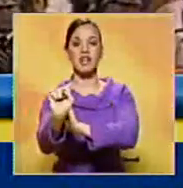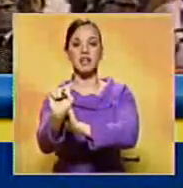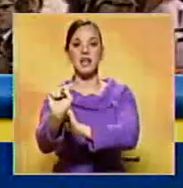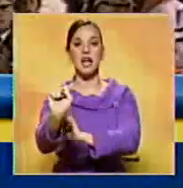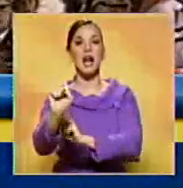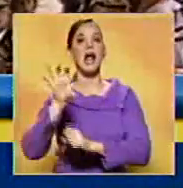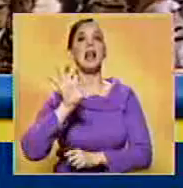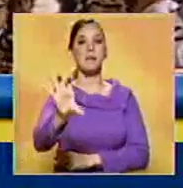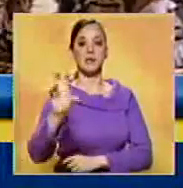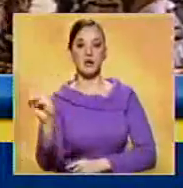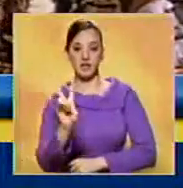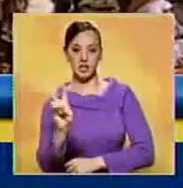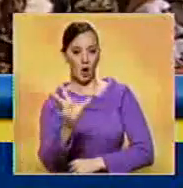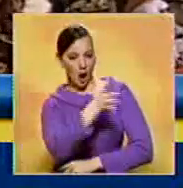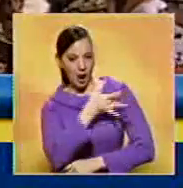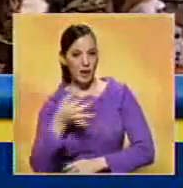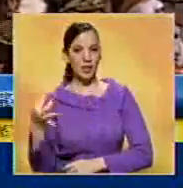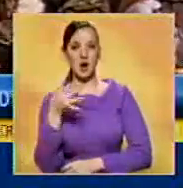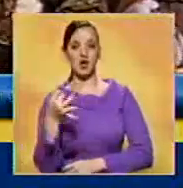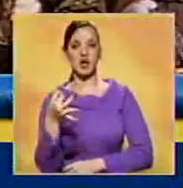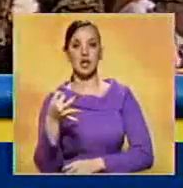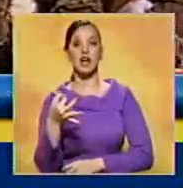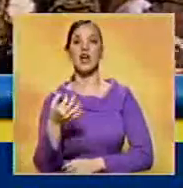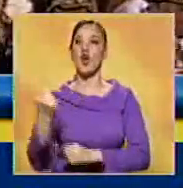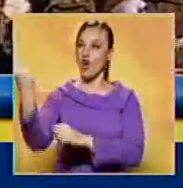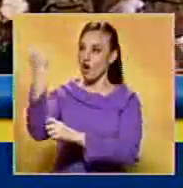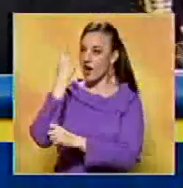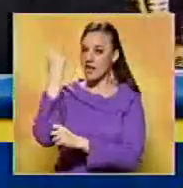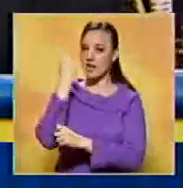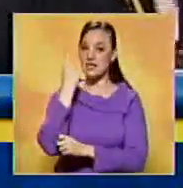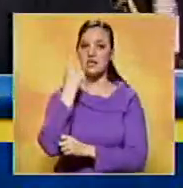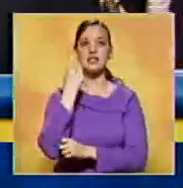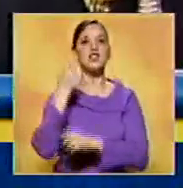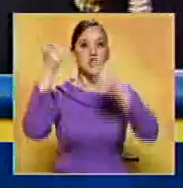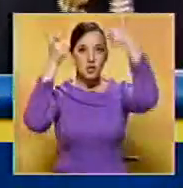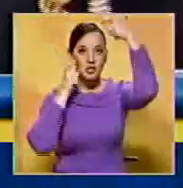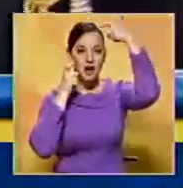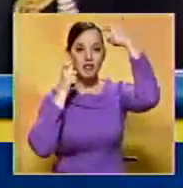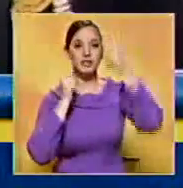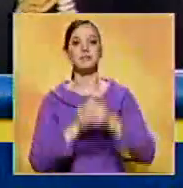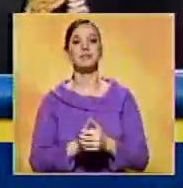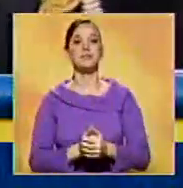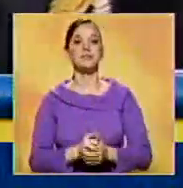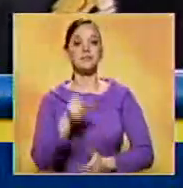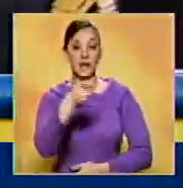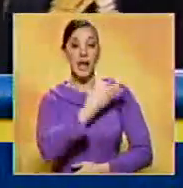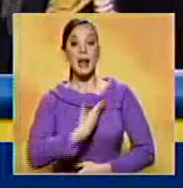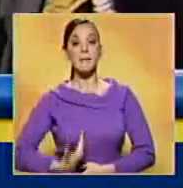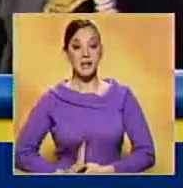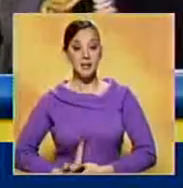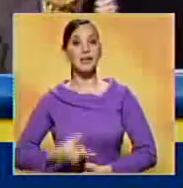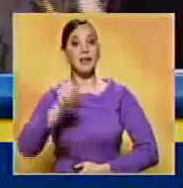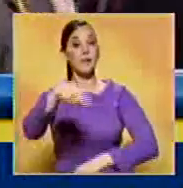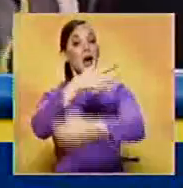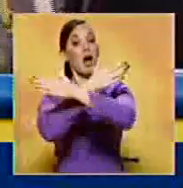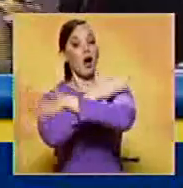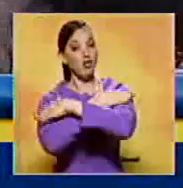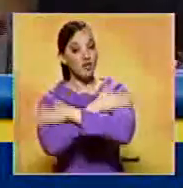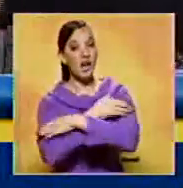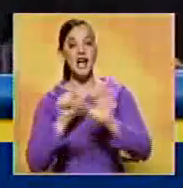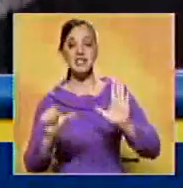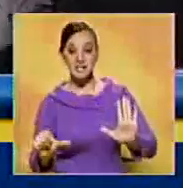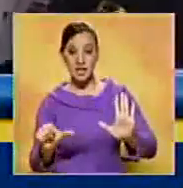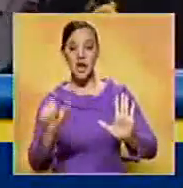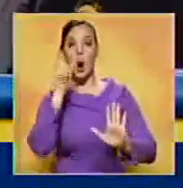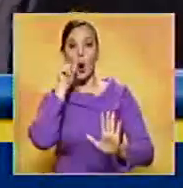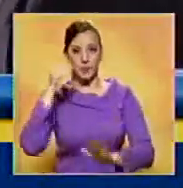más extraordinario legado de nuestro comandante Chávez. Durante el acto, el presidente Maduro también felicitó a los 6 oficiales